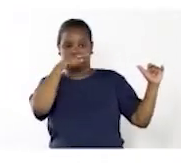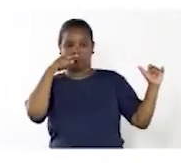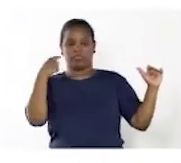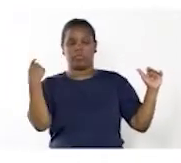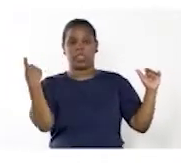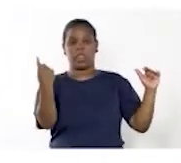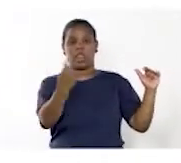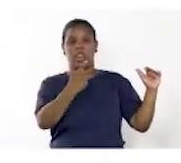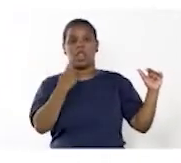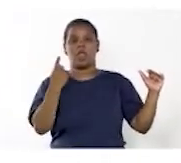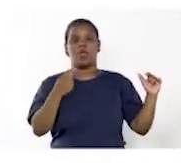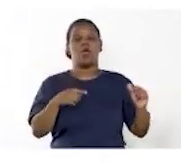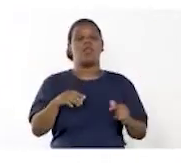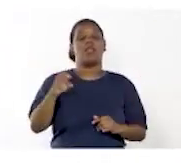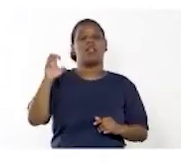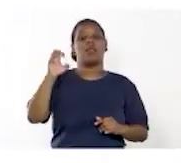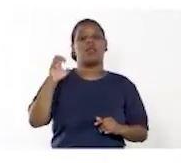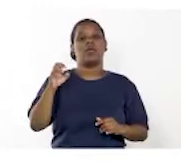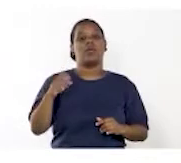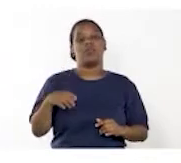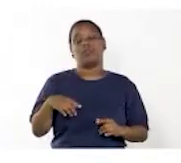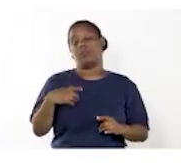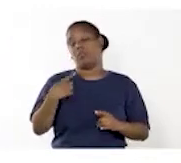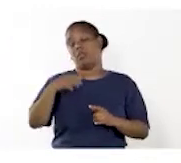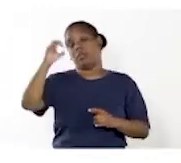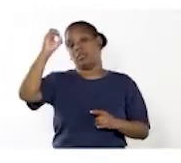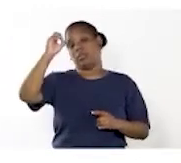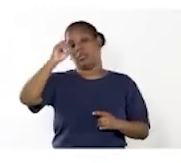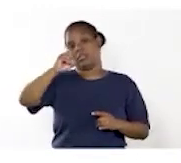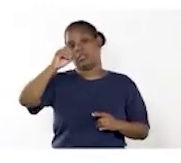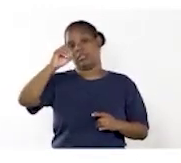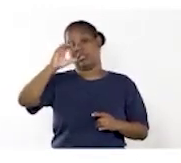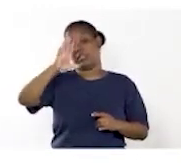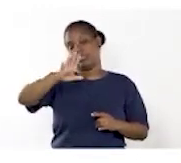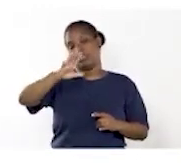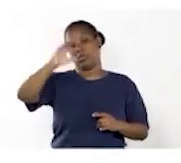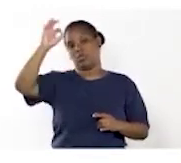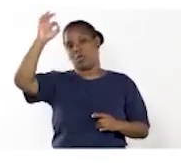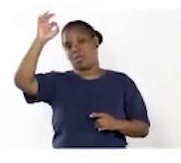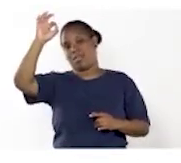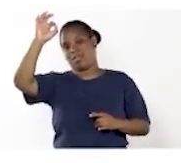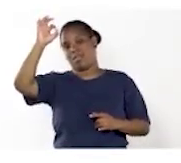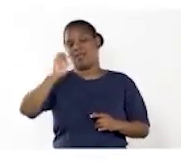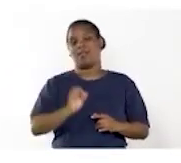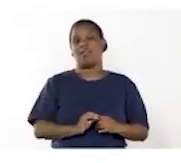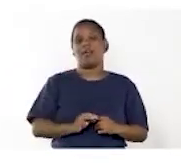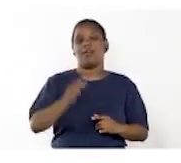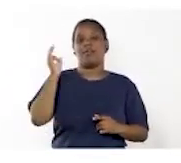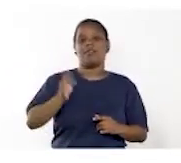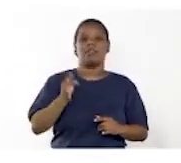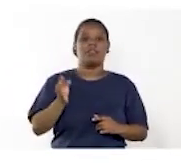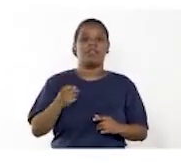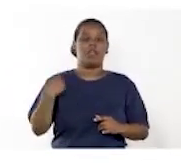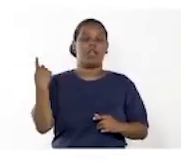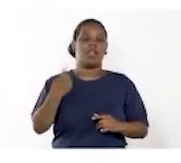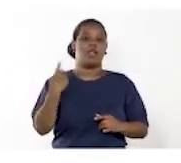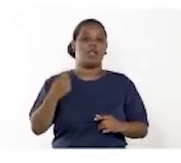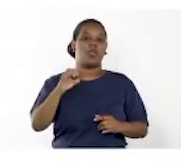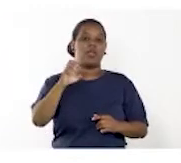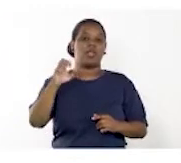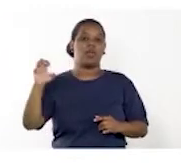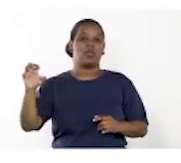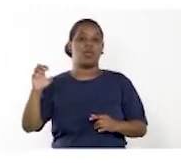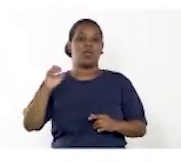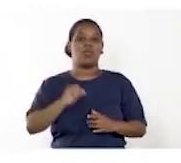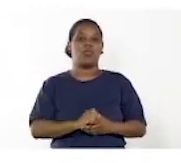Bien, a X grado, puede ser 5 al norte y al sur, pero siempre alrededor del Ecuador. Bien, que tiene